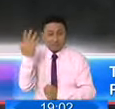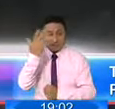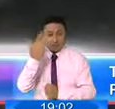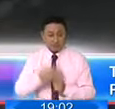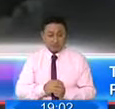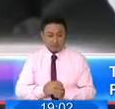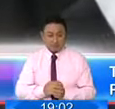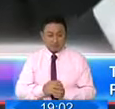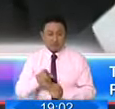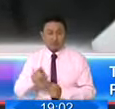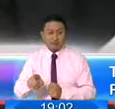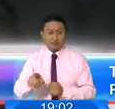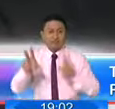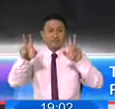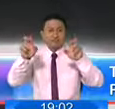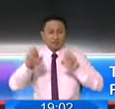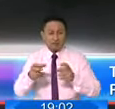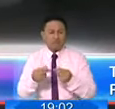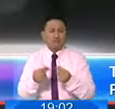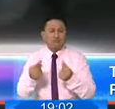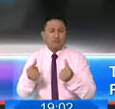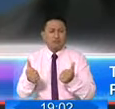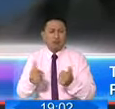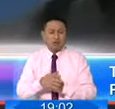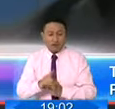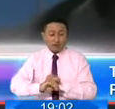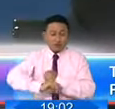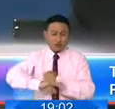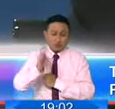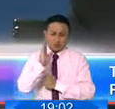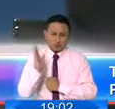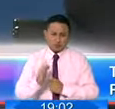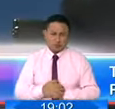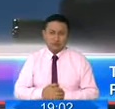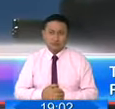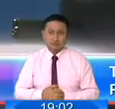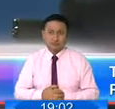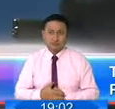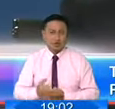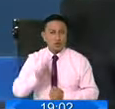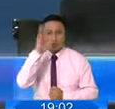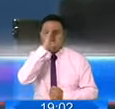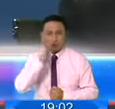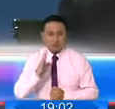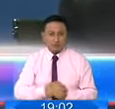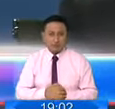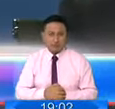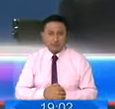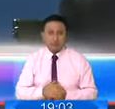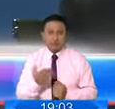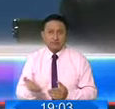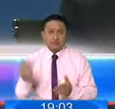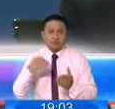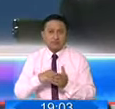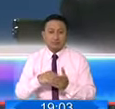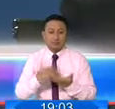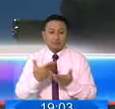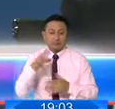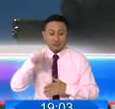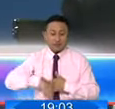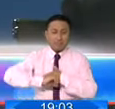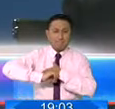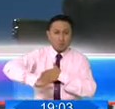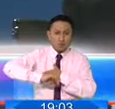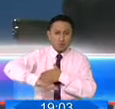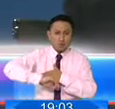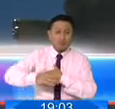sido que sus contenidos sean de calidad y no un medio de propaganda. Nunca más volvamos al estado de propaganda que